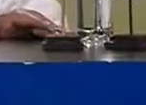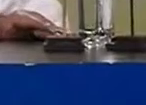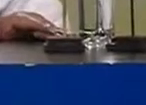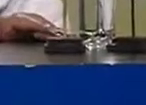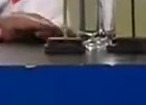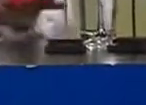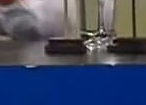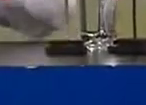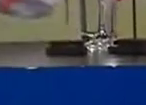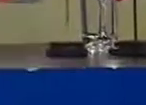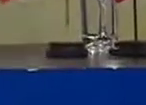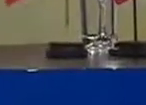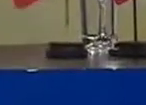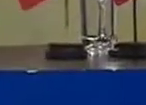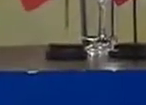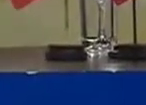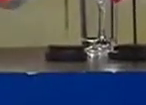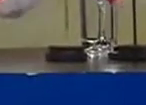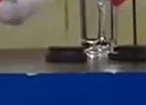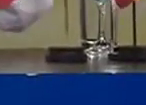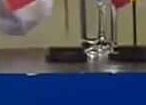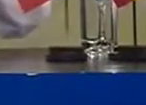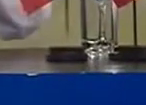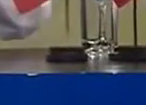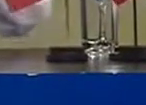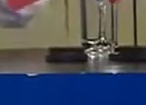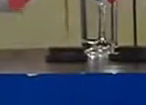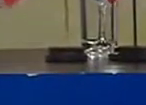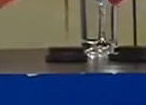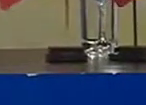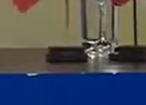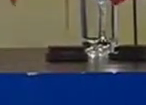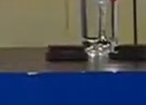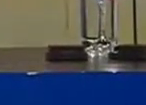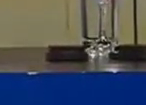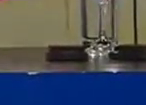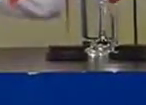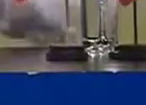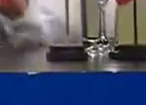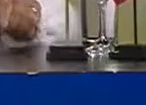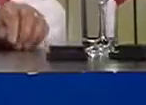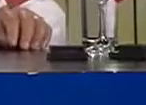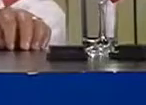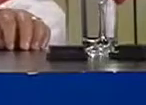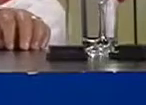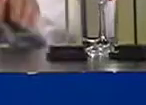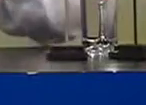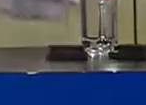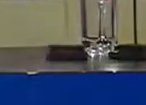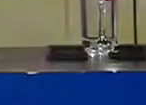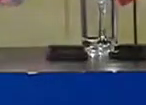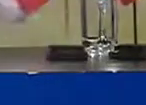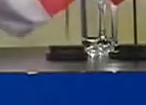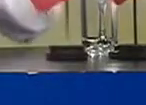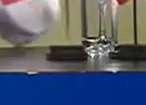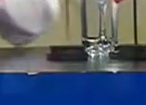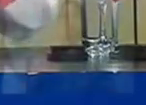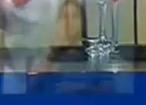no Jesucristo se quedó con ellos después de haber resucitado